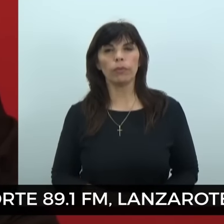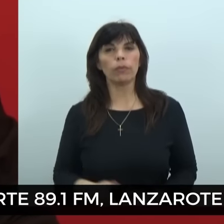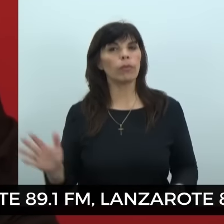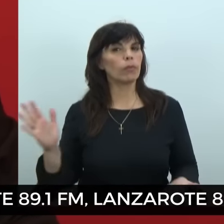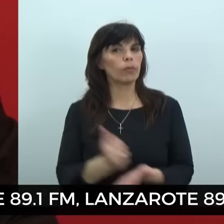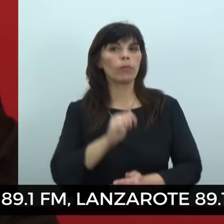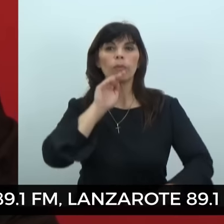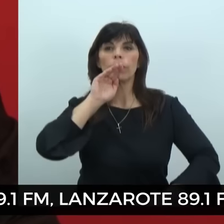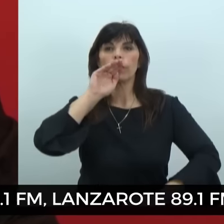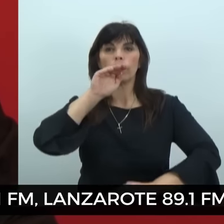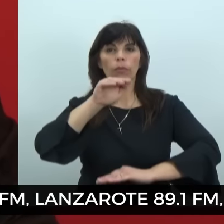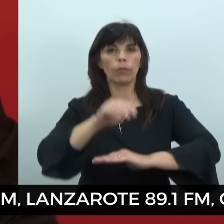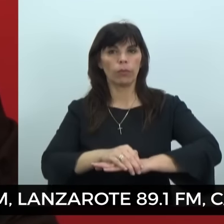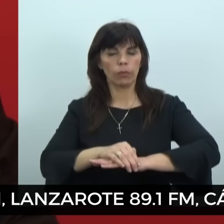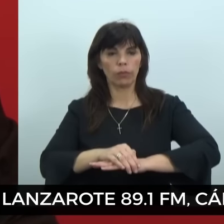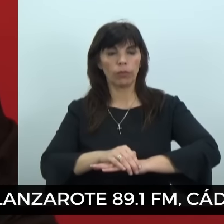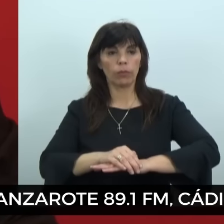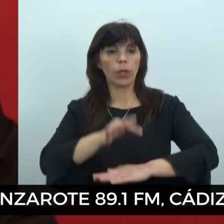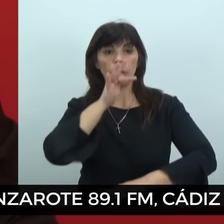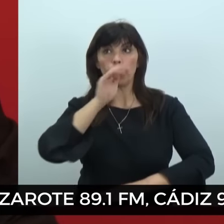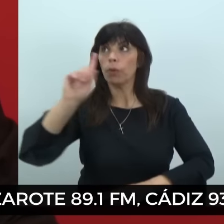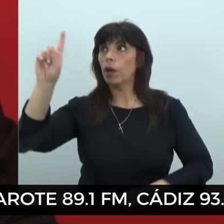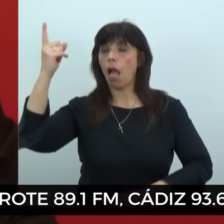Todo se cumplió de las promesas de Dios.